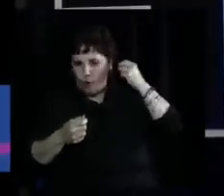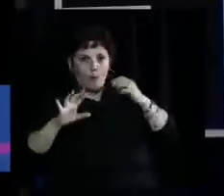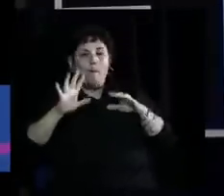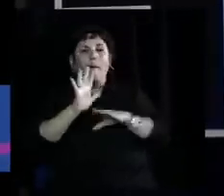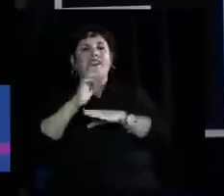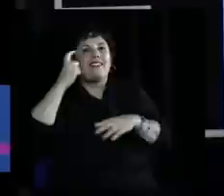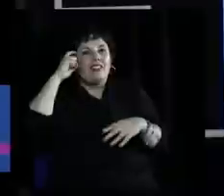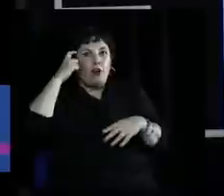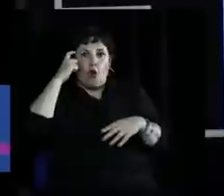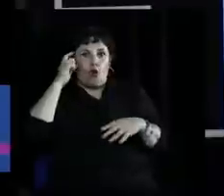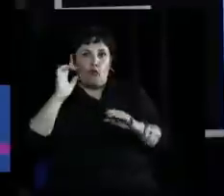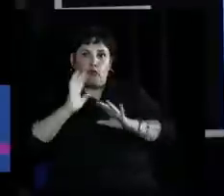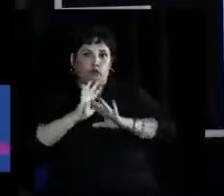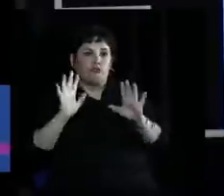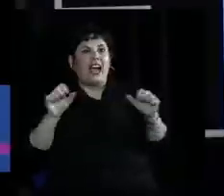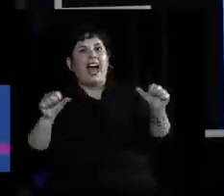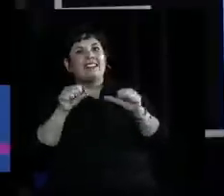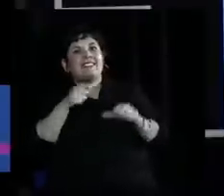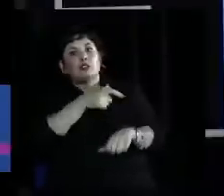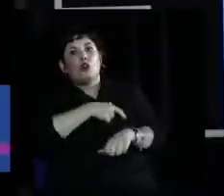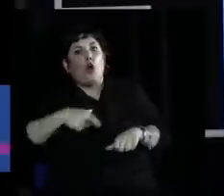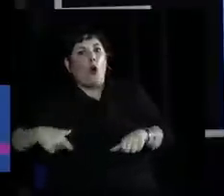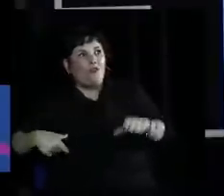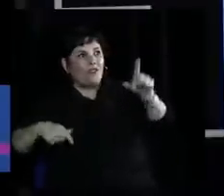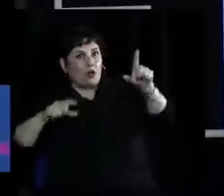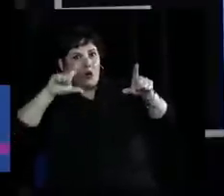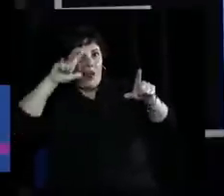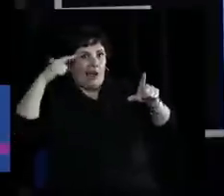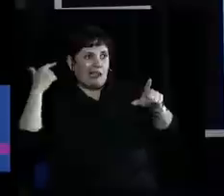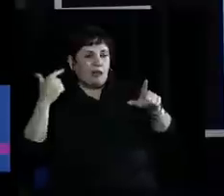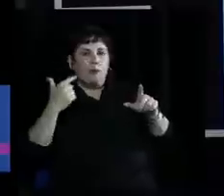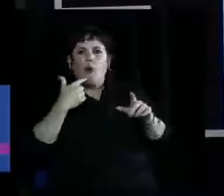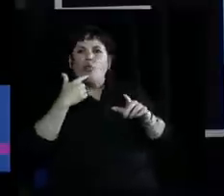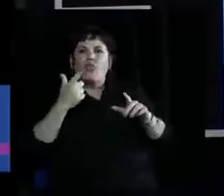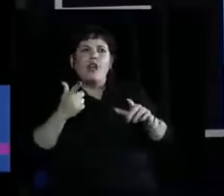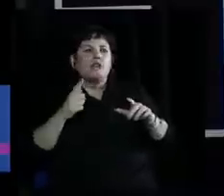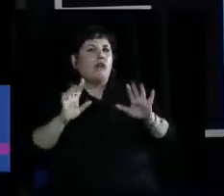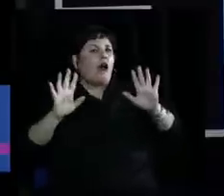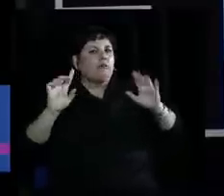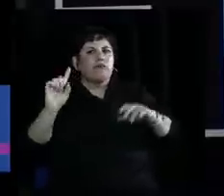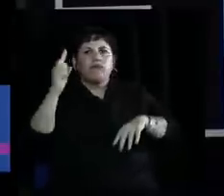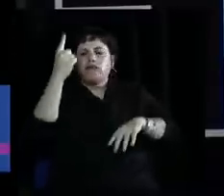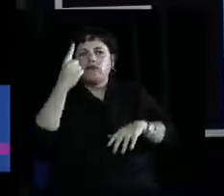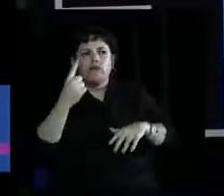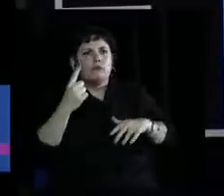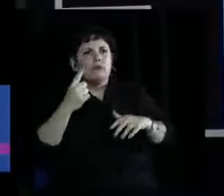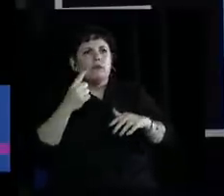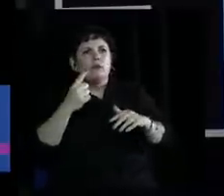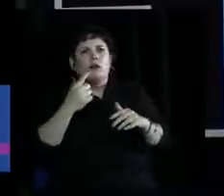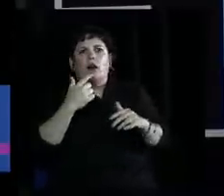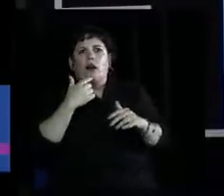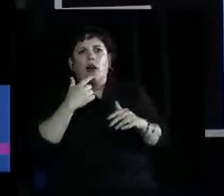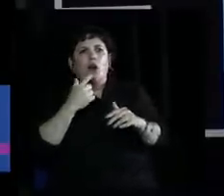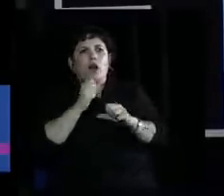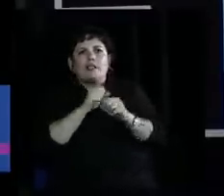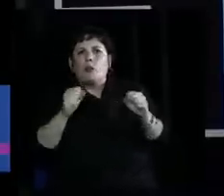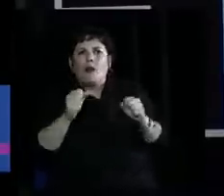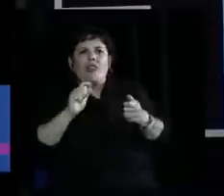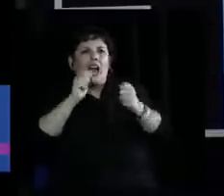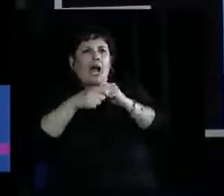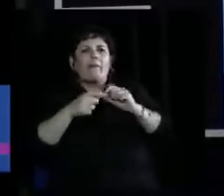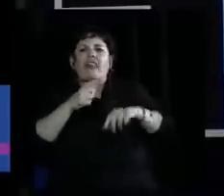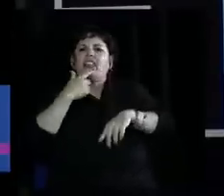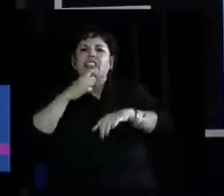delirante de la epidemia que está haciendo el gobierno de la calle Pou al establecer como principio infranqueable, irreversible, la